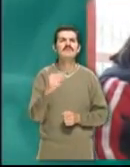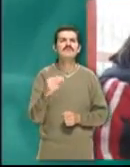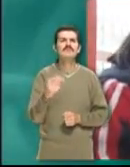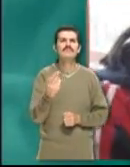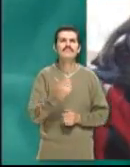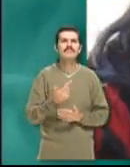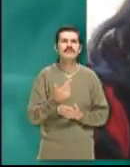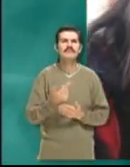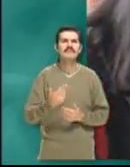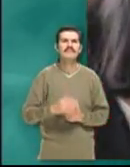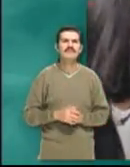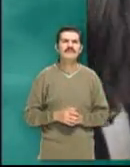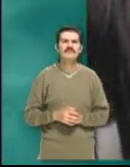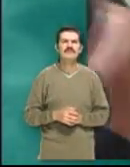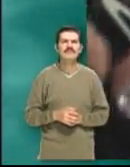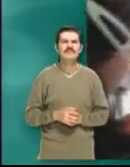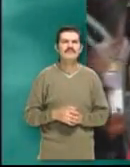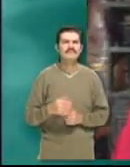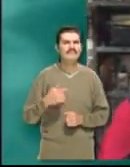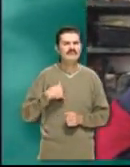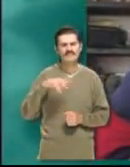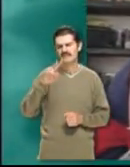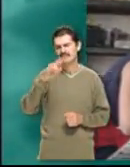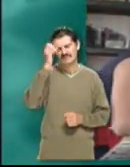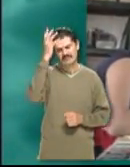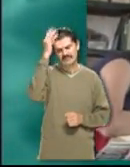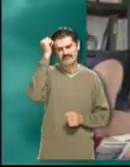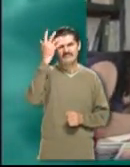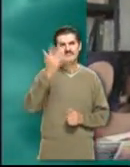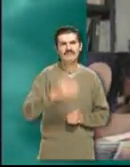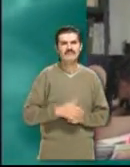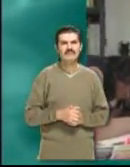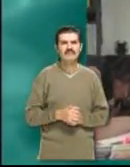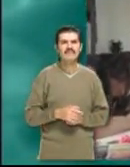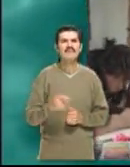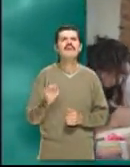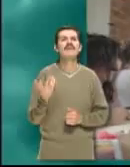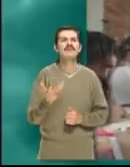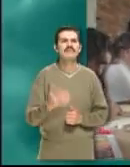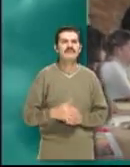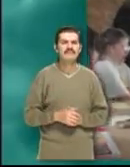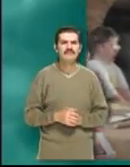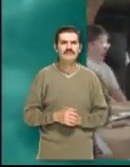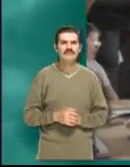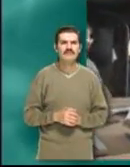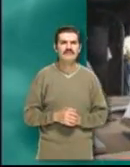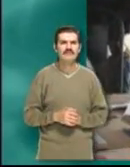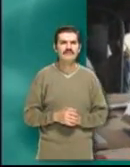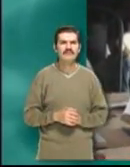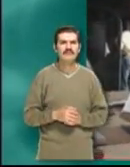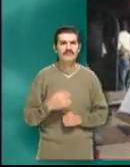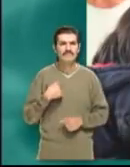¿Cómo se llaman esos dibujos? Ay, es que en sí no me acuerdo. ¿Qué estás haciendo?